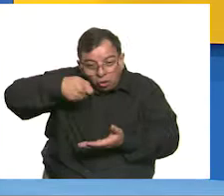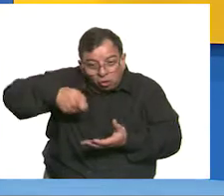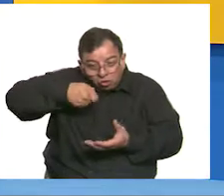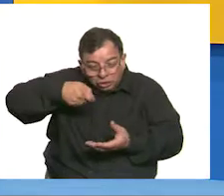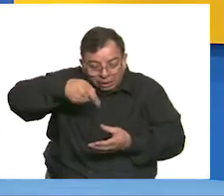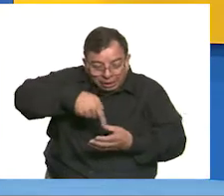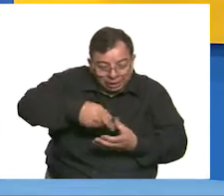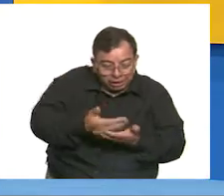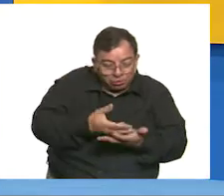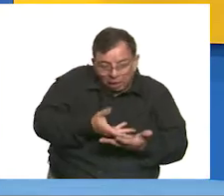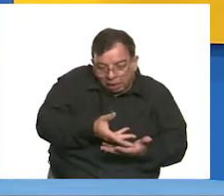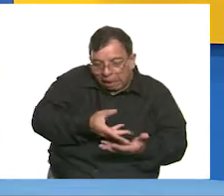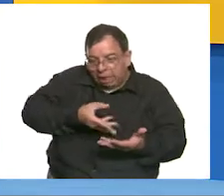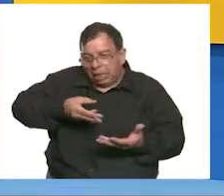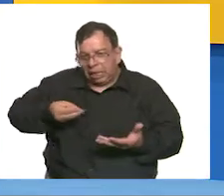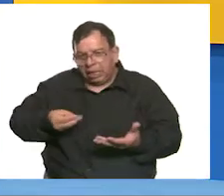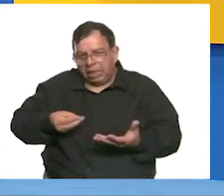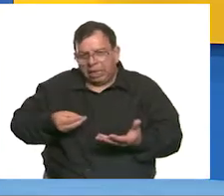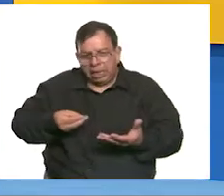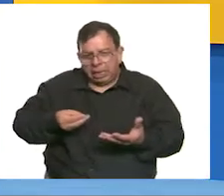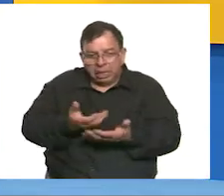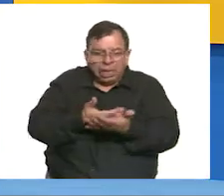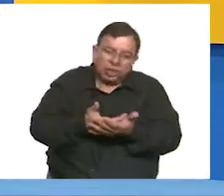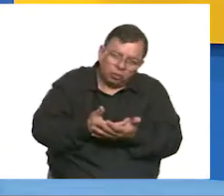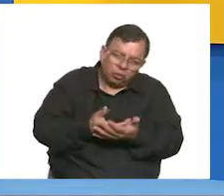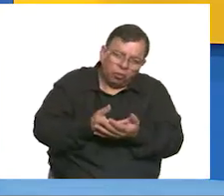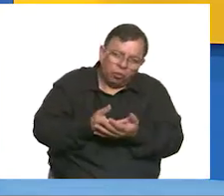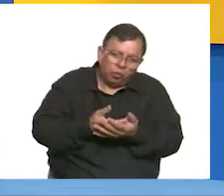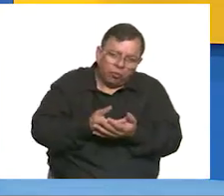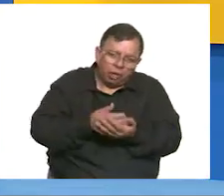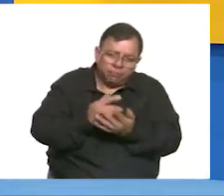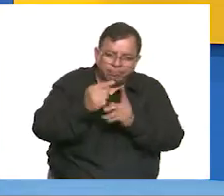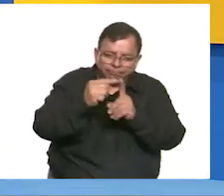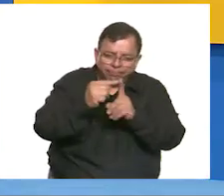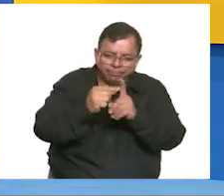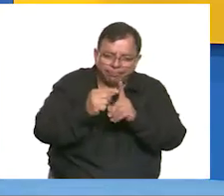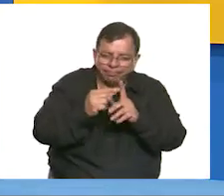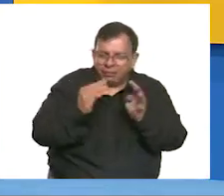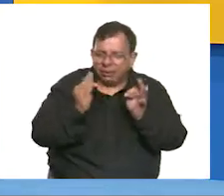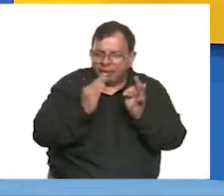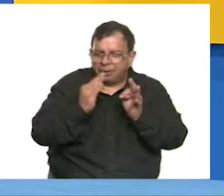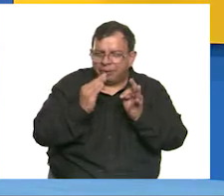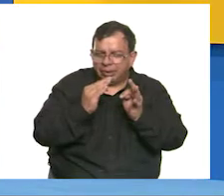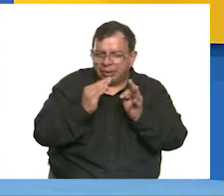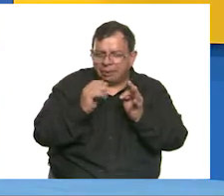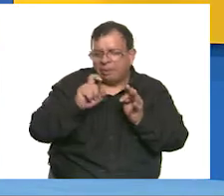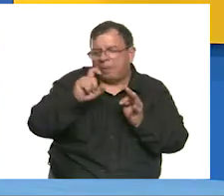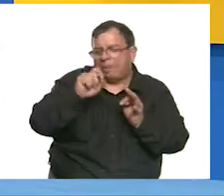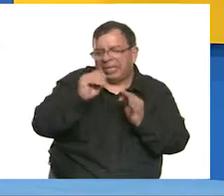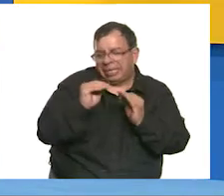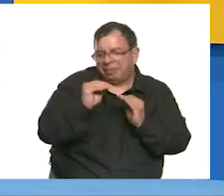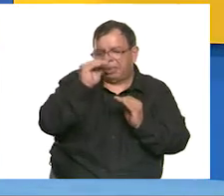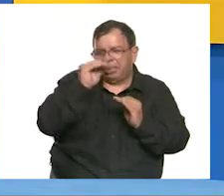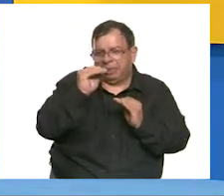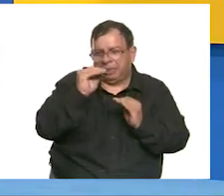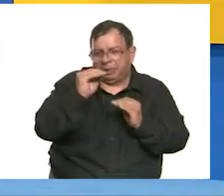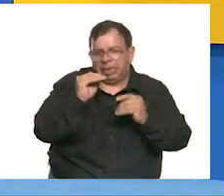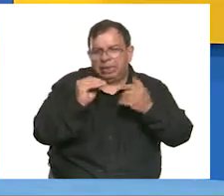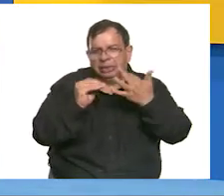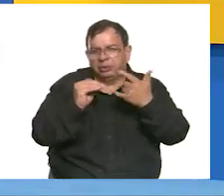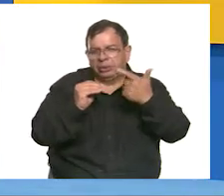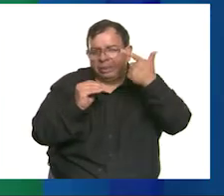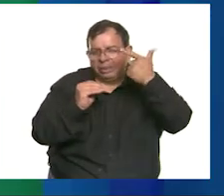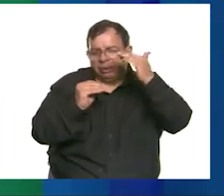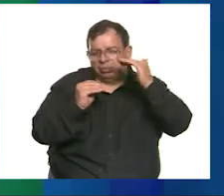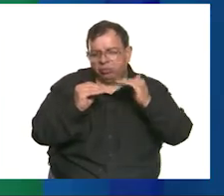sopa, mientras la sopa se va enfriando a una temperatura mayor a 20 grados Celsius, pero menor a 57